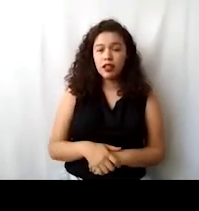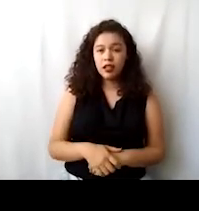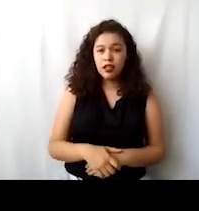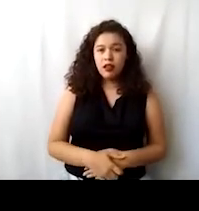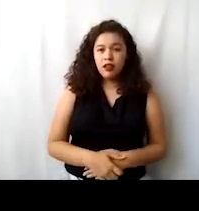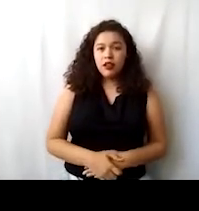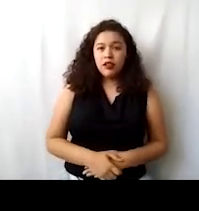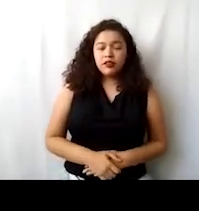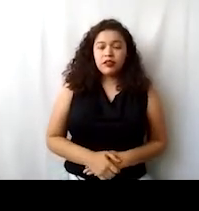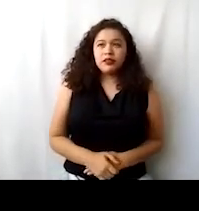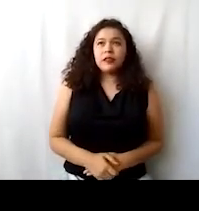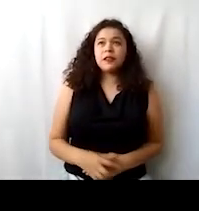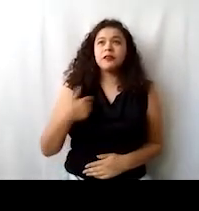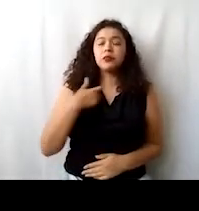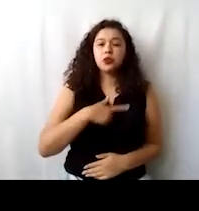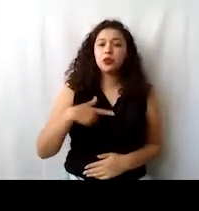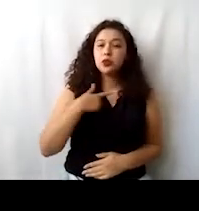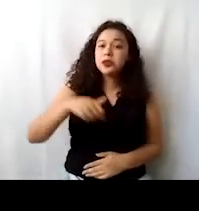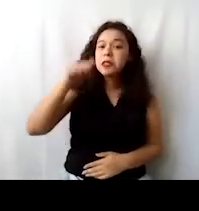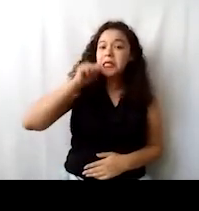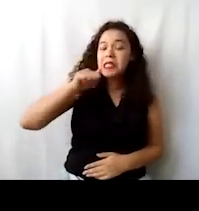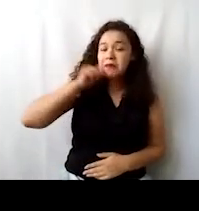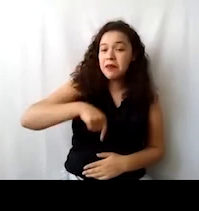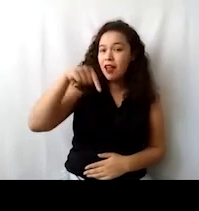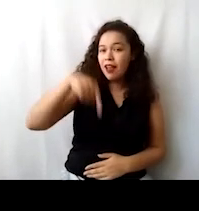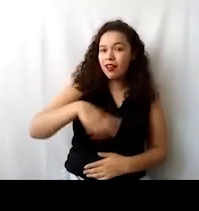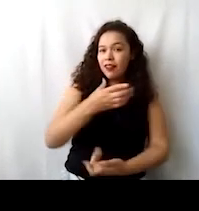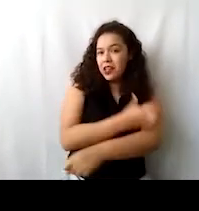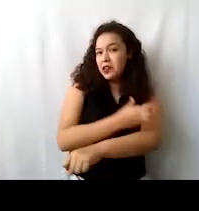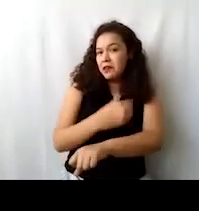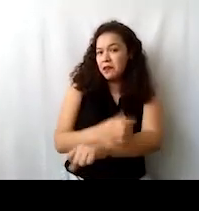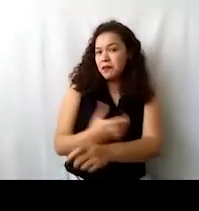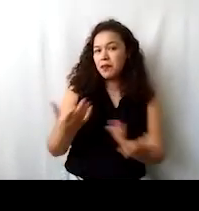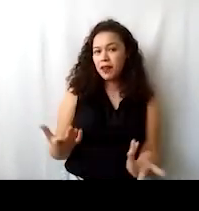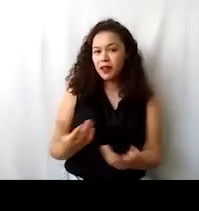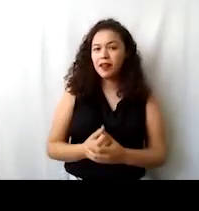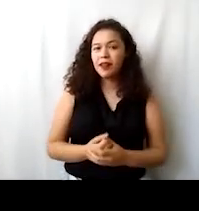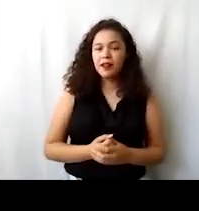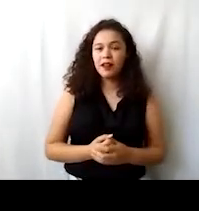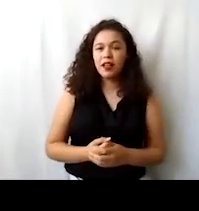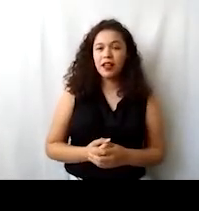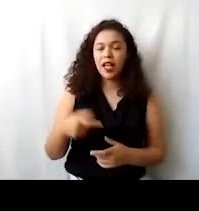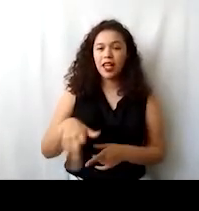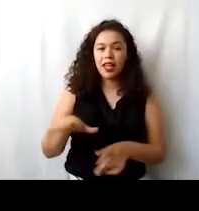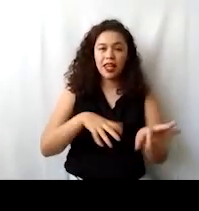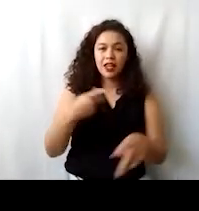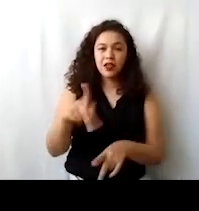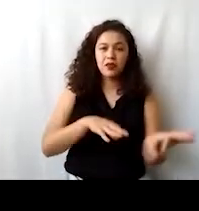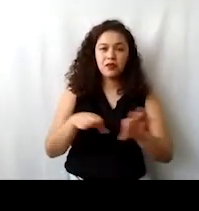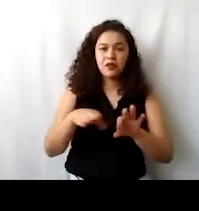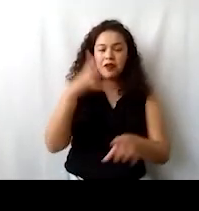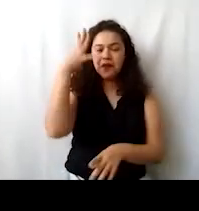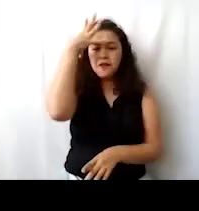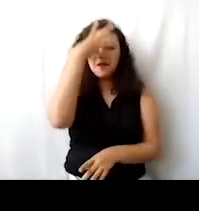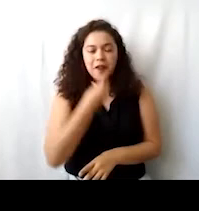mí siempre es un gusto estar con ustedes, con esta labor tan bonita, tan loable